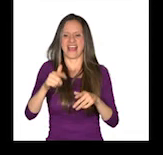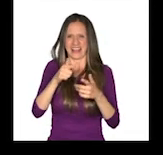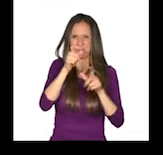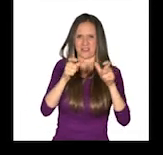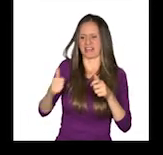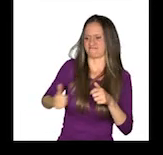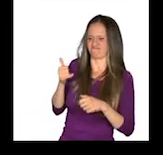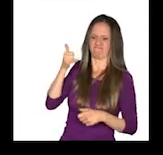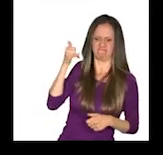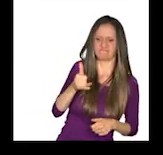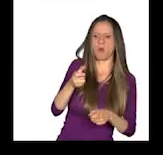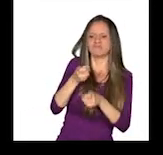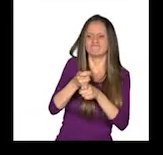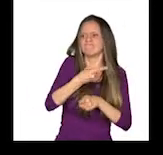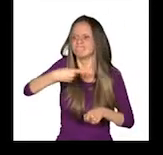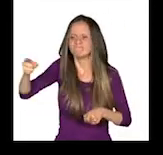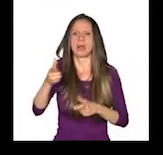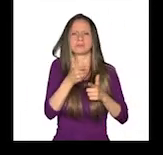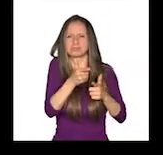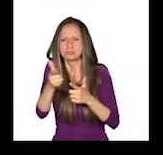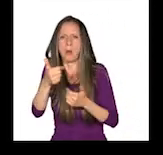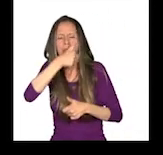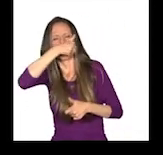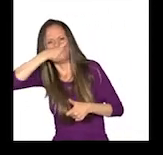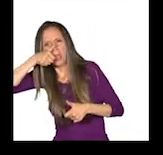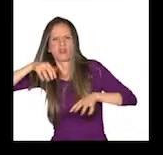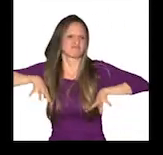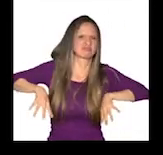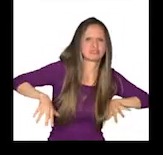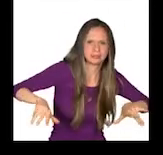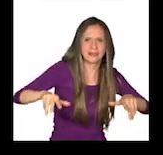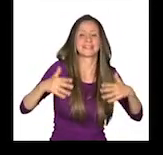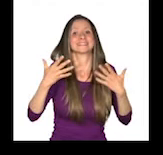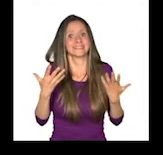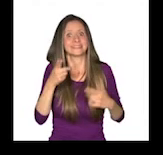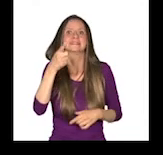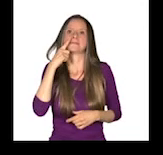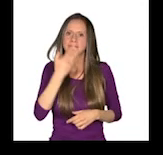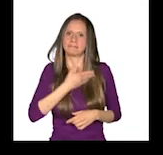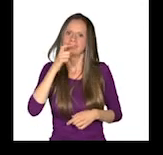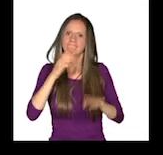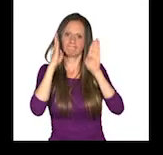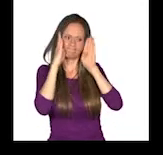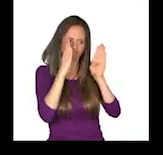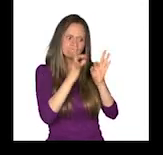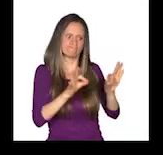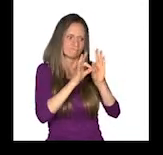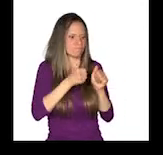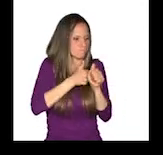ser violentados, reclutados y utilizados por los grupos armados organizados y la delincuencia organizada. Escúchalos,